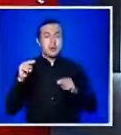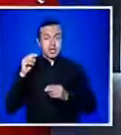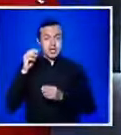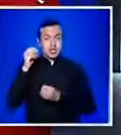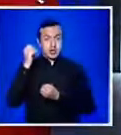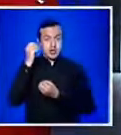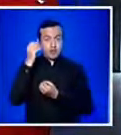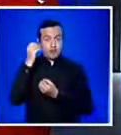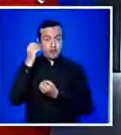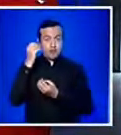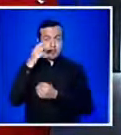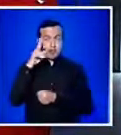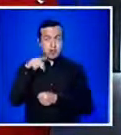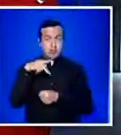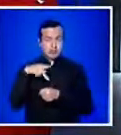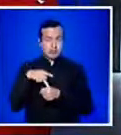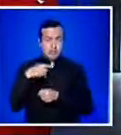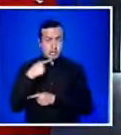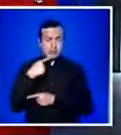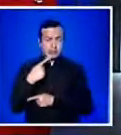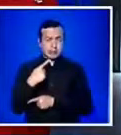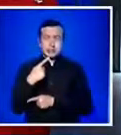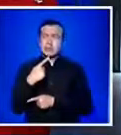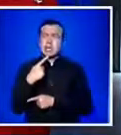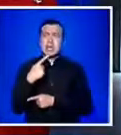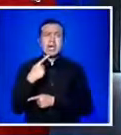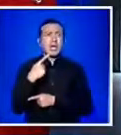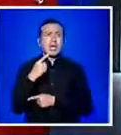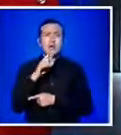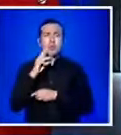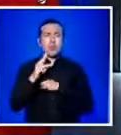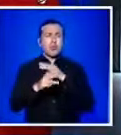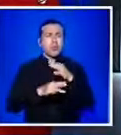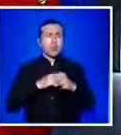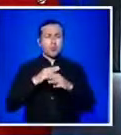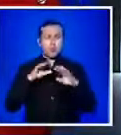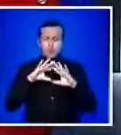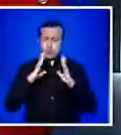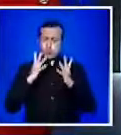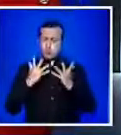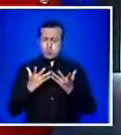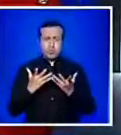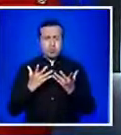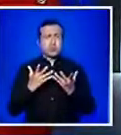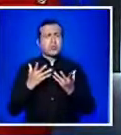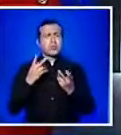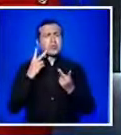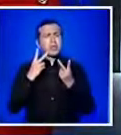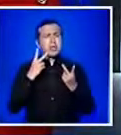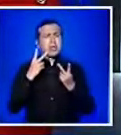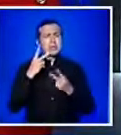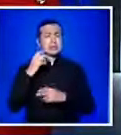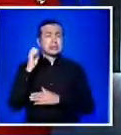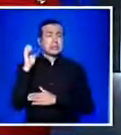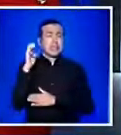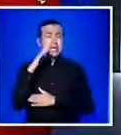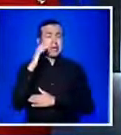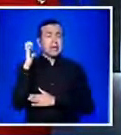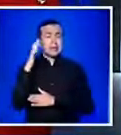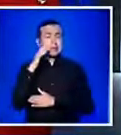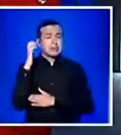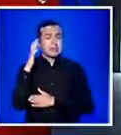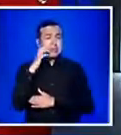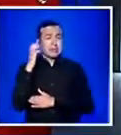un estudio sobre las tendencias en biodiversidad global y la salud del planeta, reveló una alerta roja. El